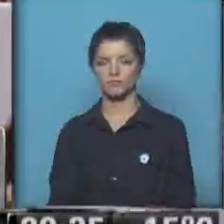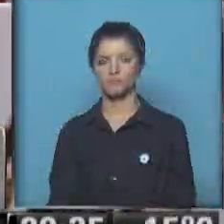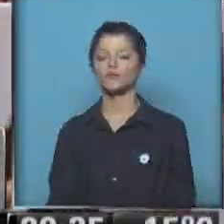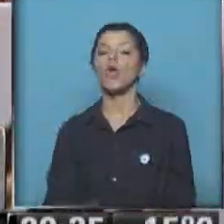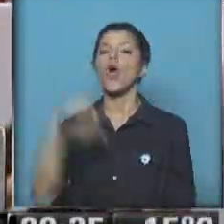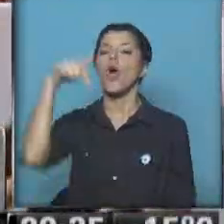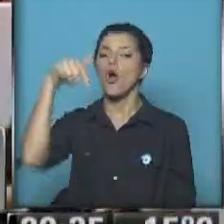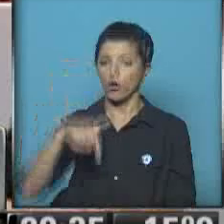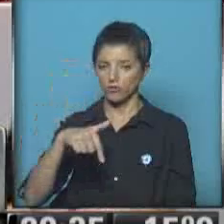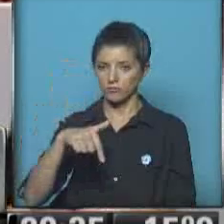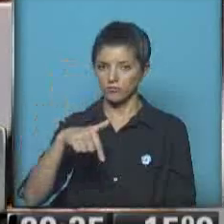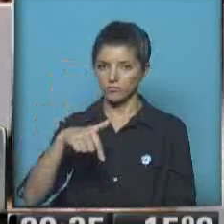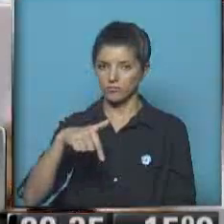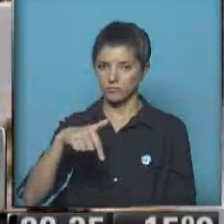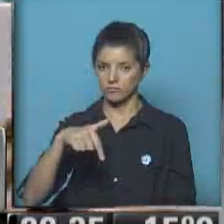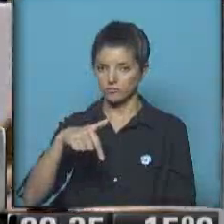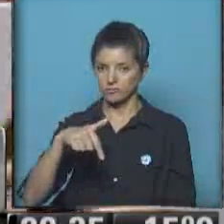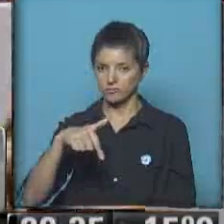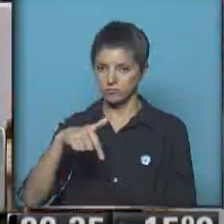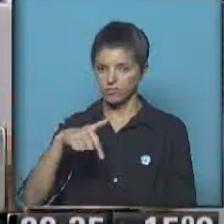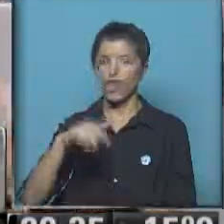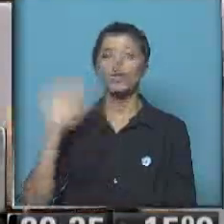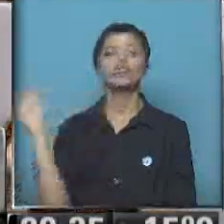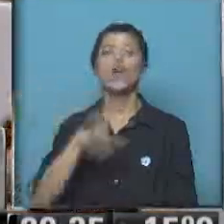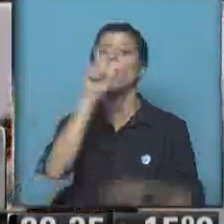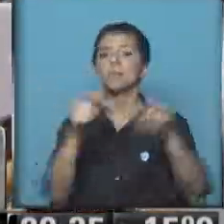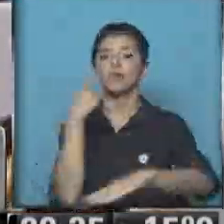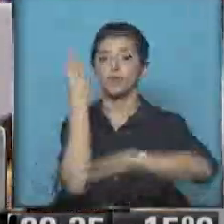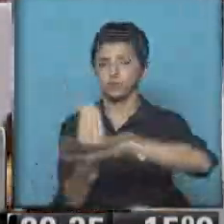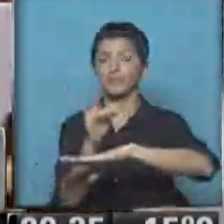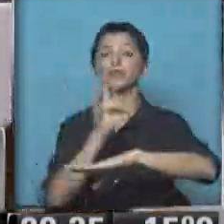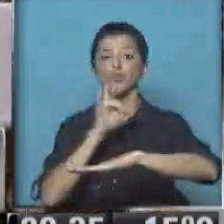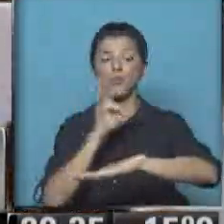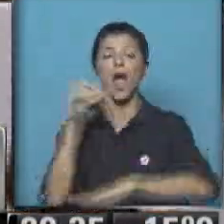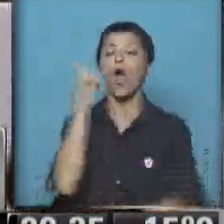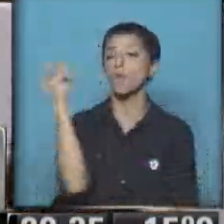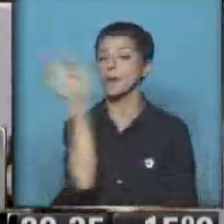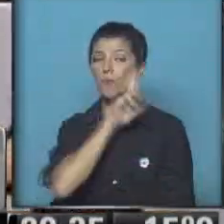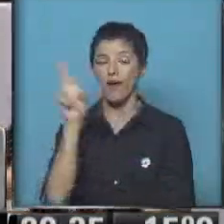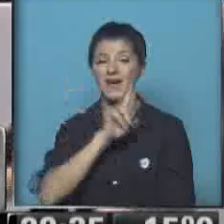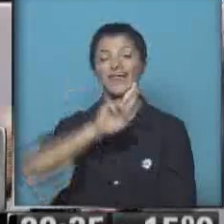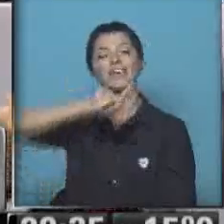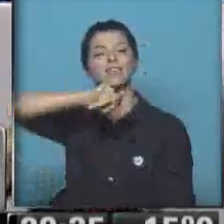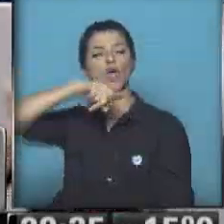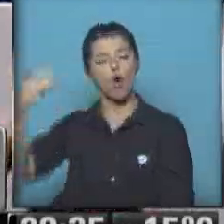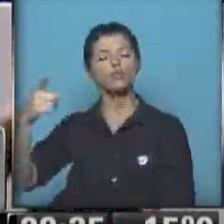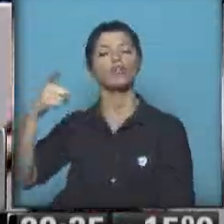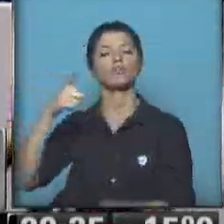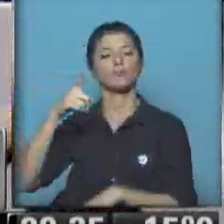Hoy, frente a todos los tucumanos y tucumanas y frente al resto de nuestros